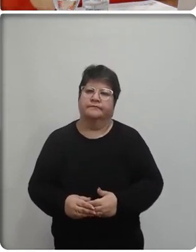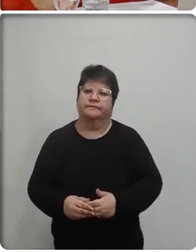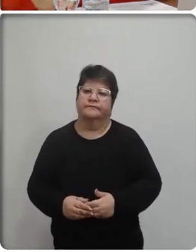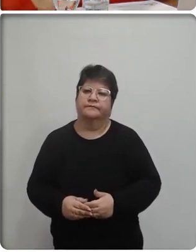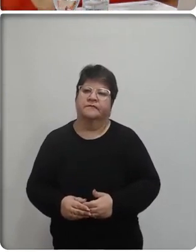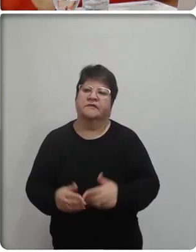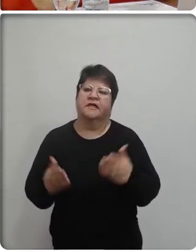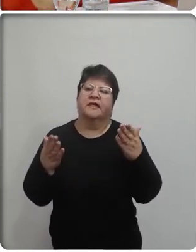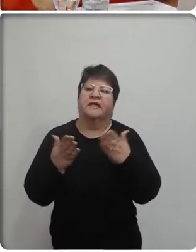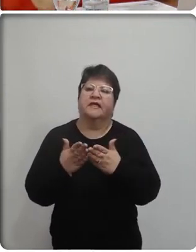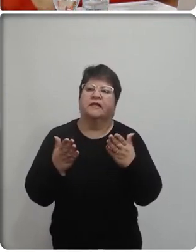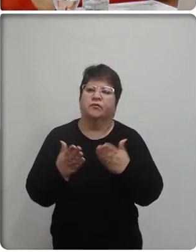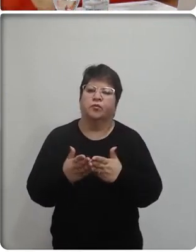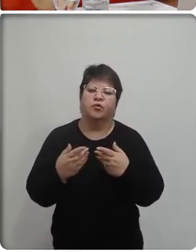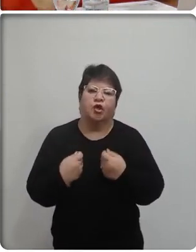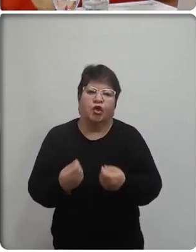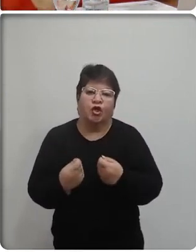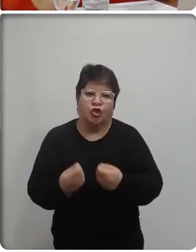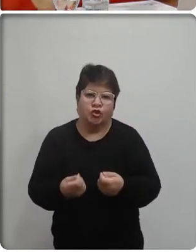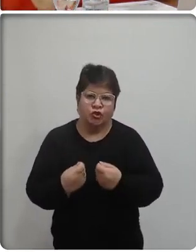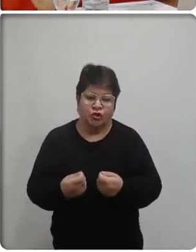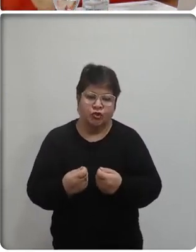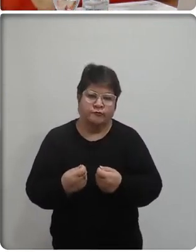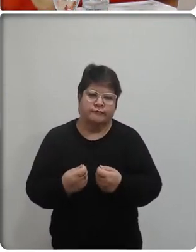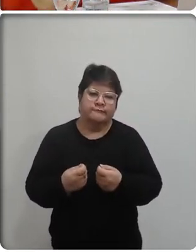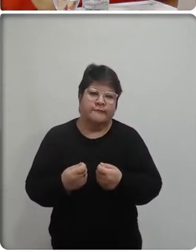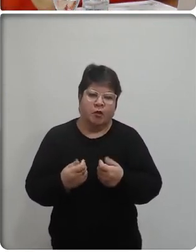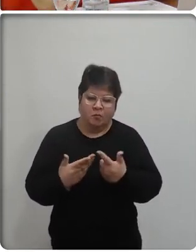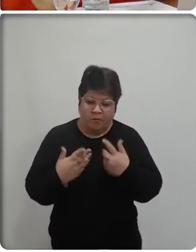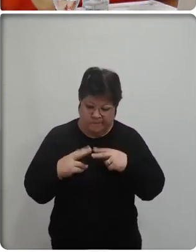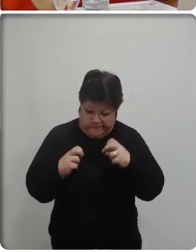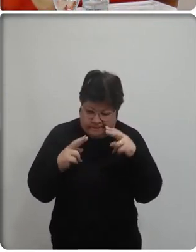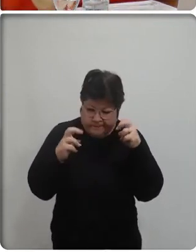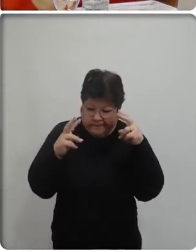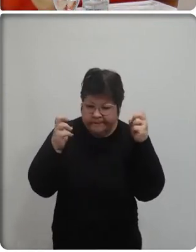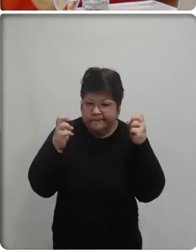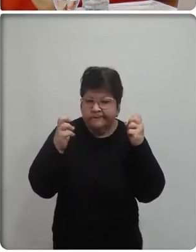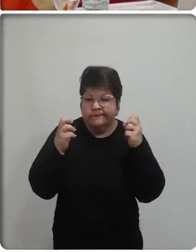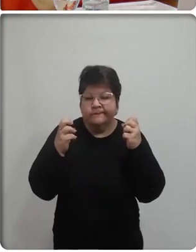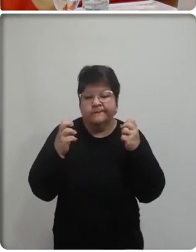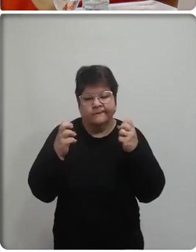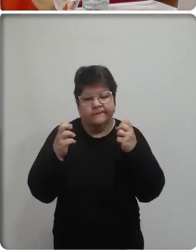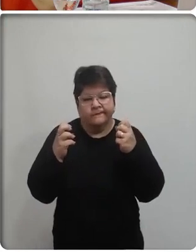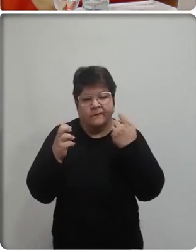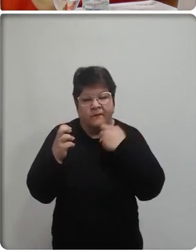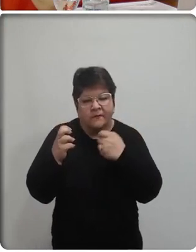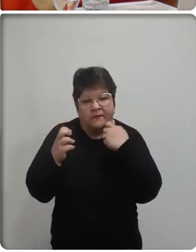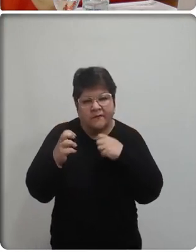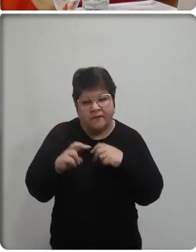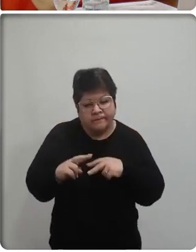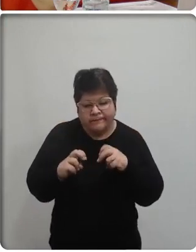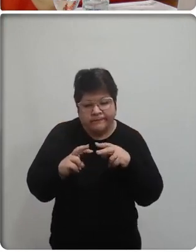El estudio de costo lo que les puedo transmitir es que está prácticamente terminado, está en revisión.